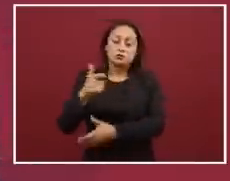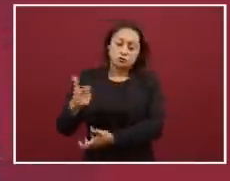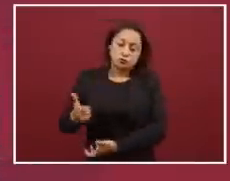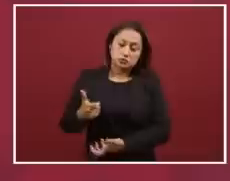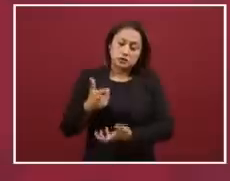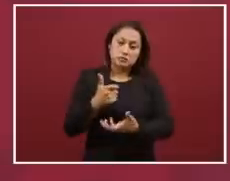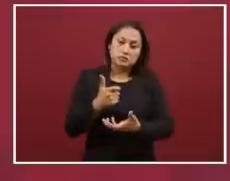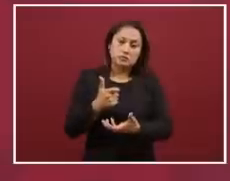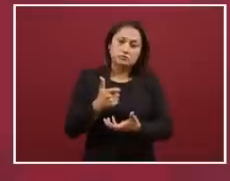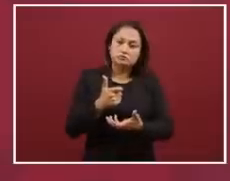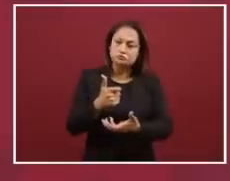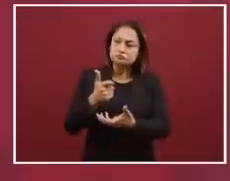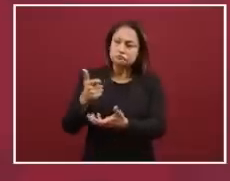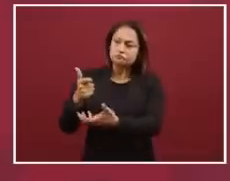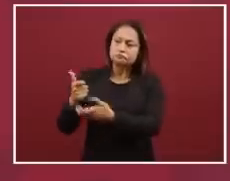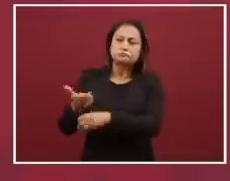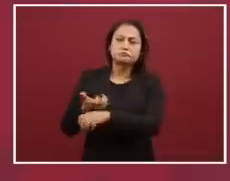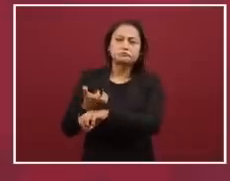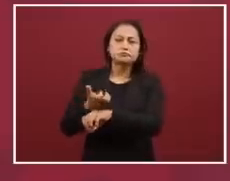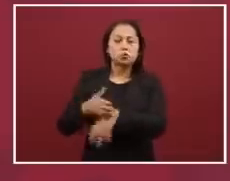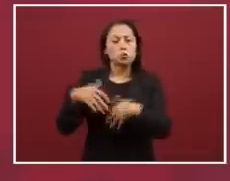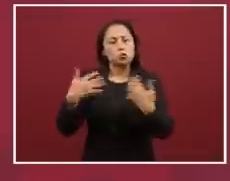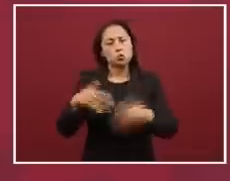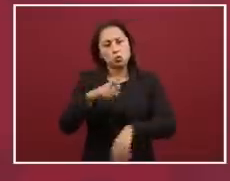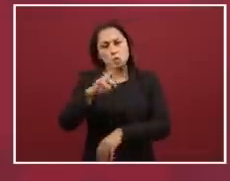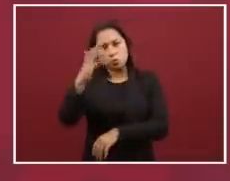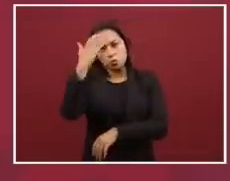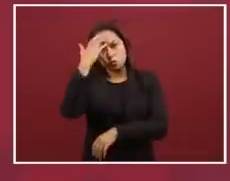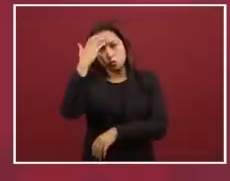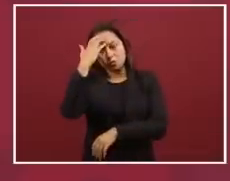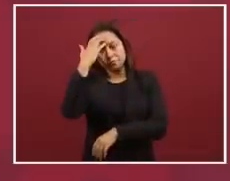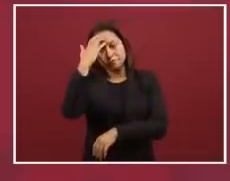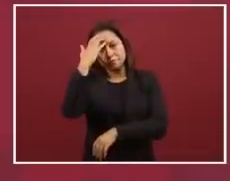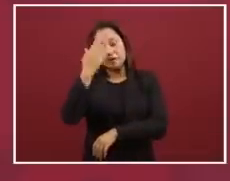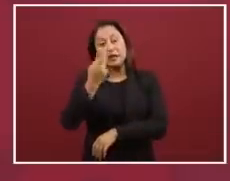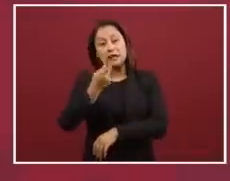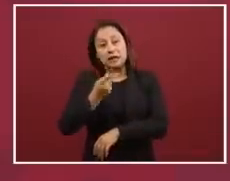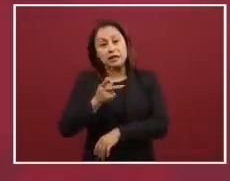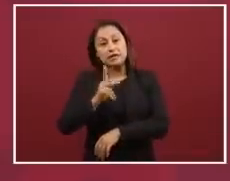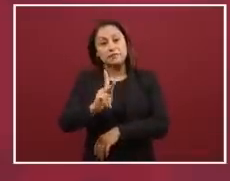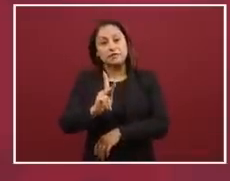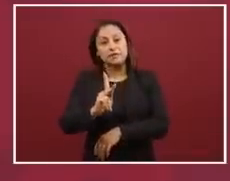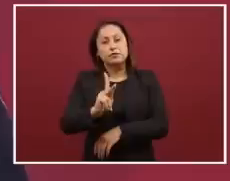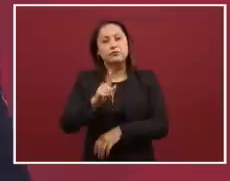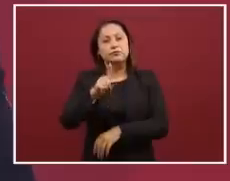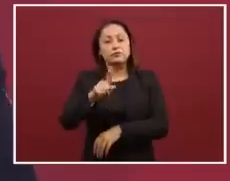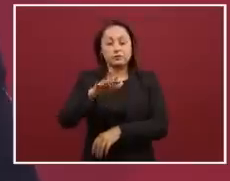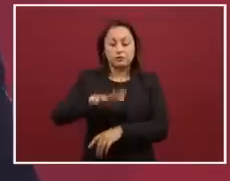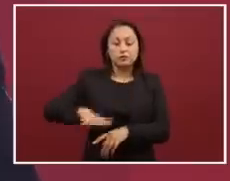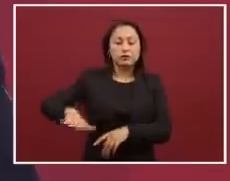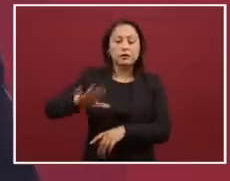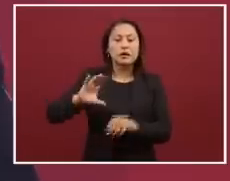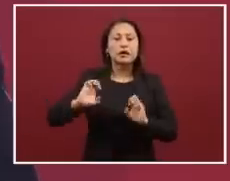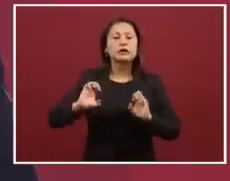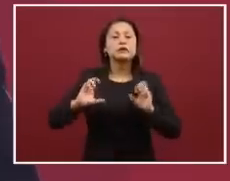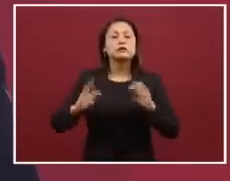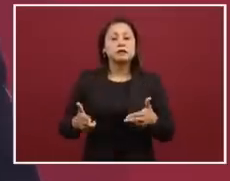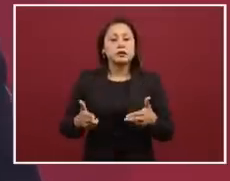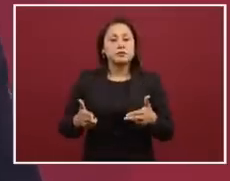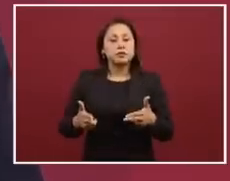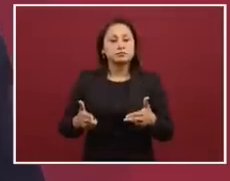federativas, pero en el caso de Chiapas es importante subrayar